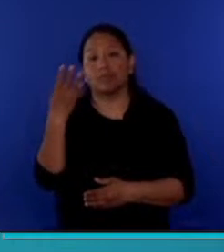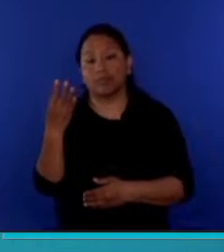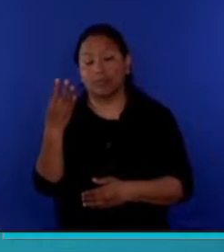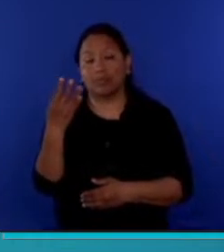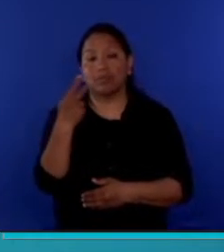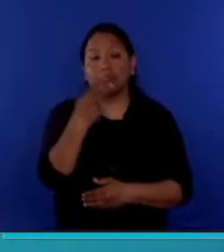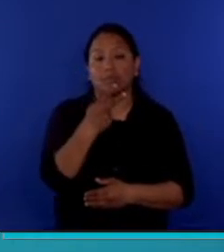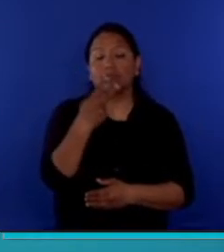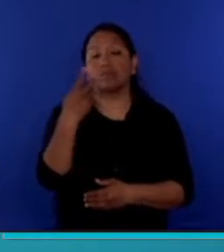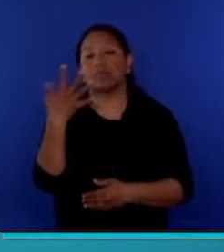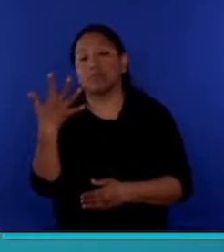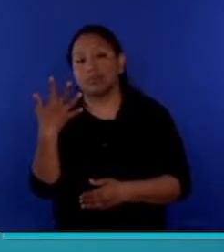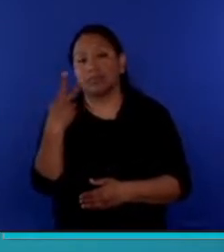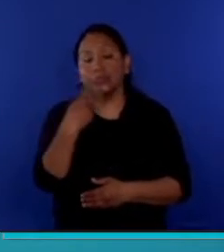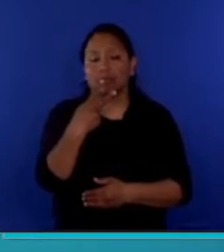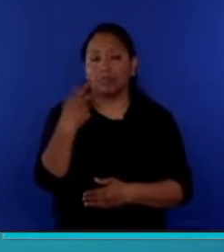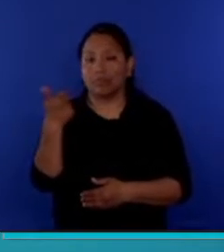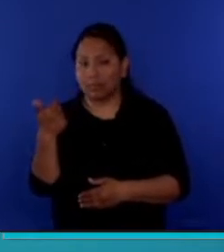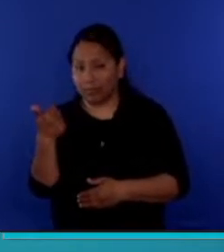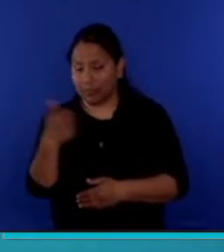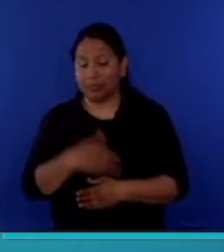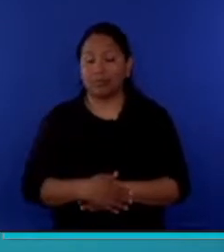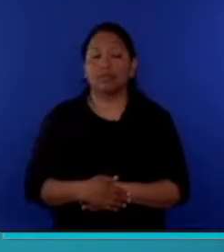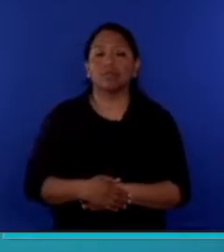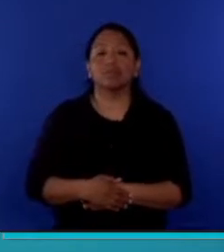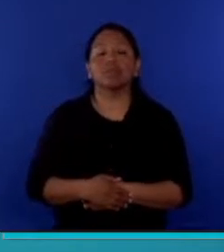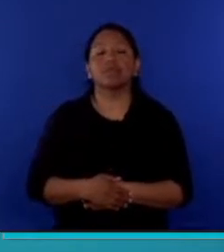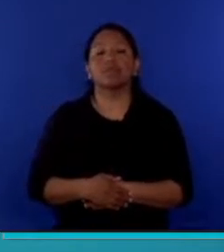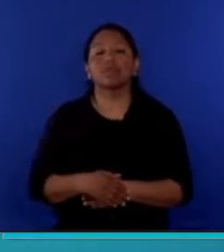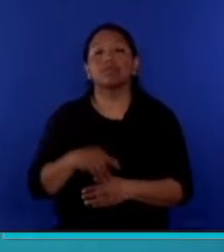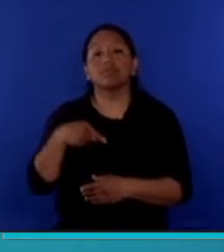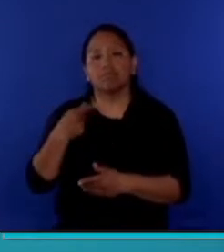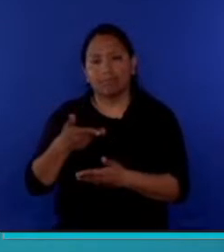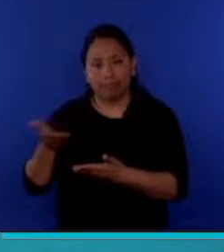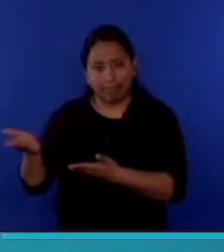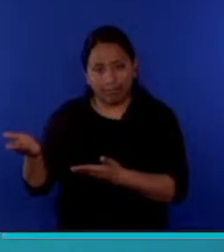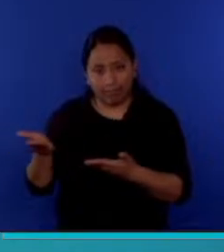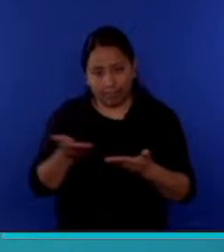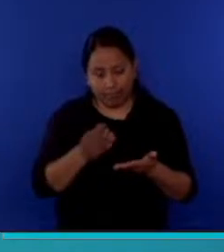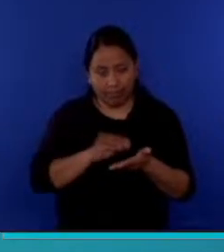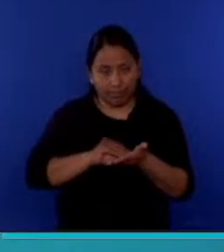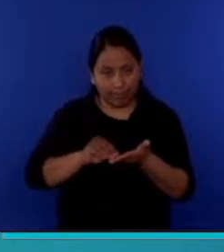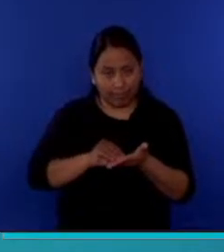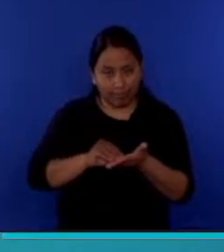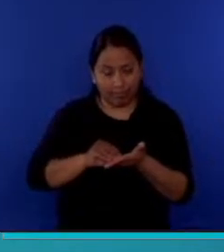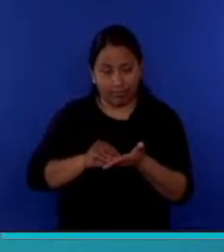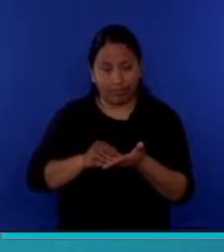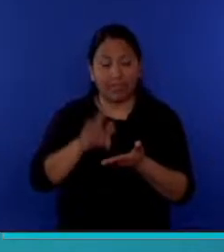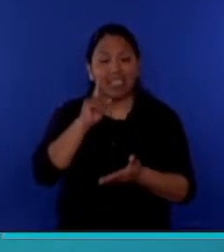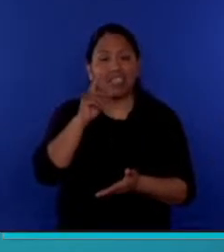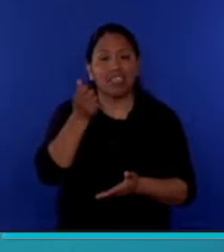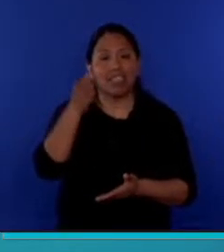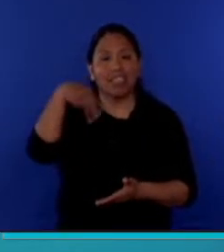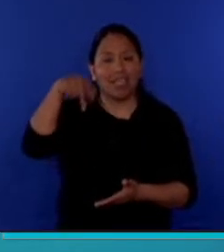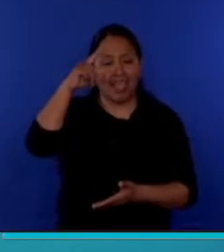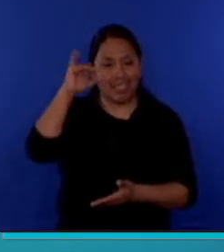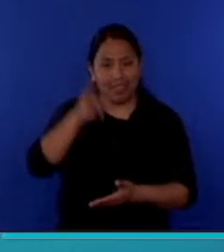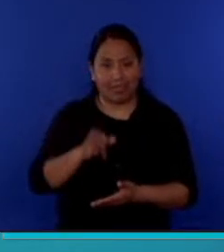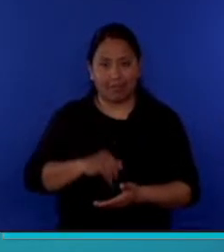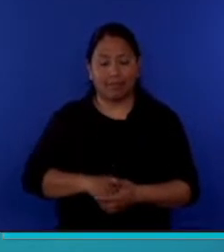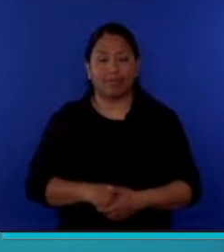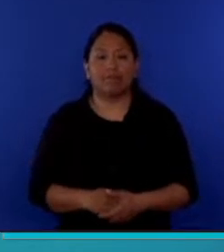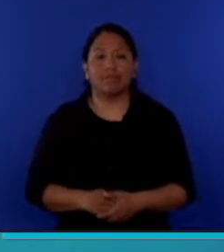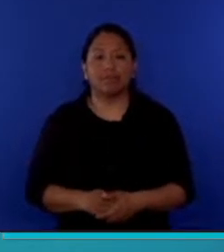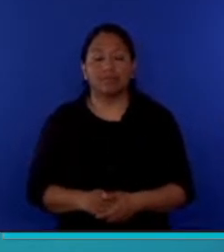24, 25, 26. En consideración, tiene la palabra la diputada Lucía Yáñez.